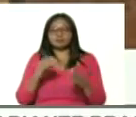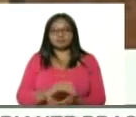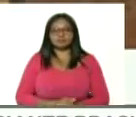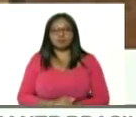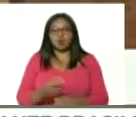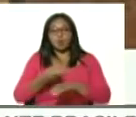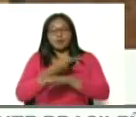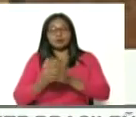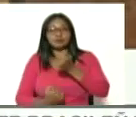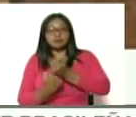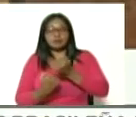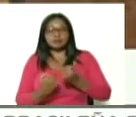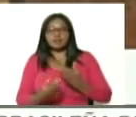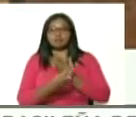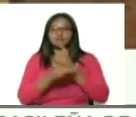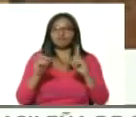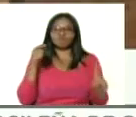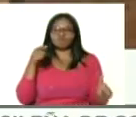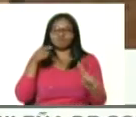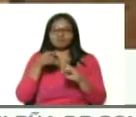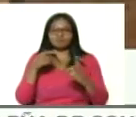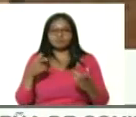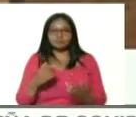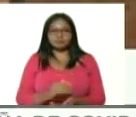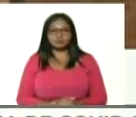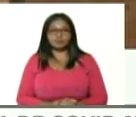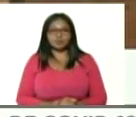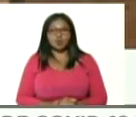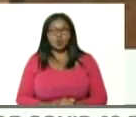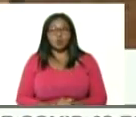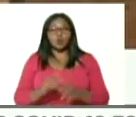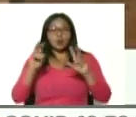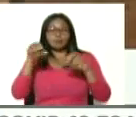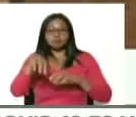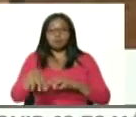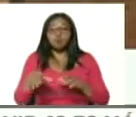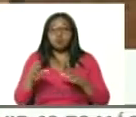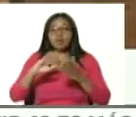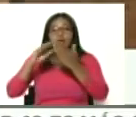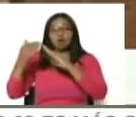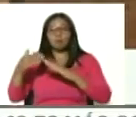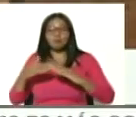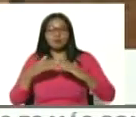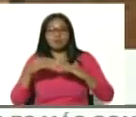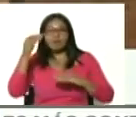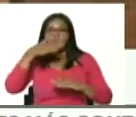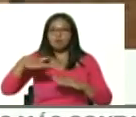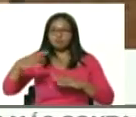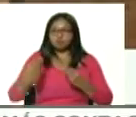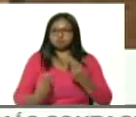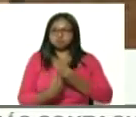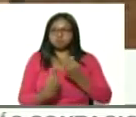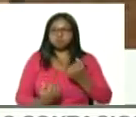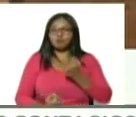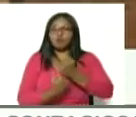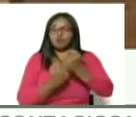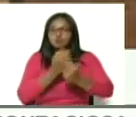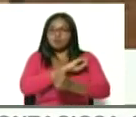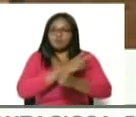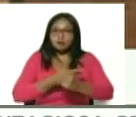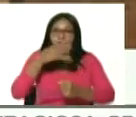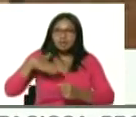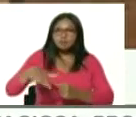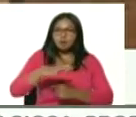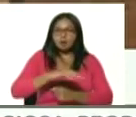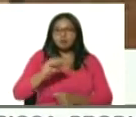base, la democracia directa, el nuevo Estado comunal, el pueblo con el poder popular, sí es